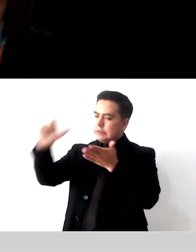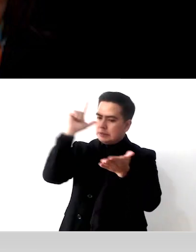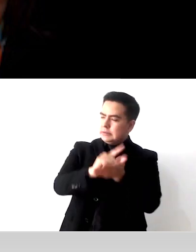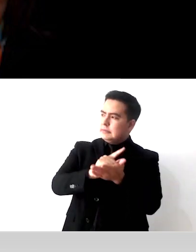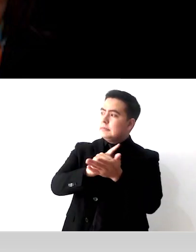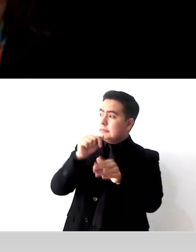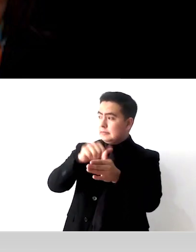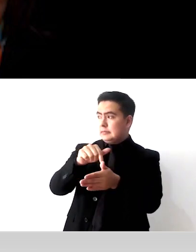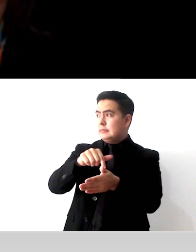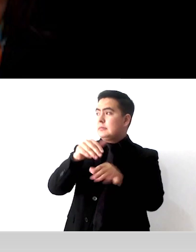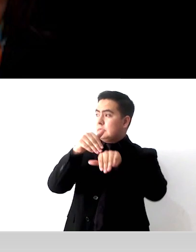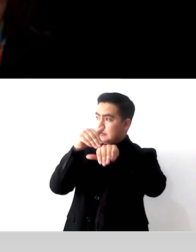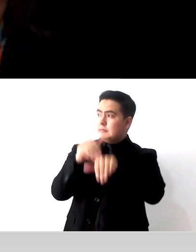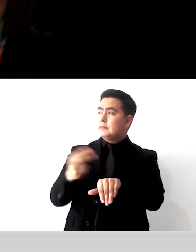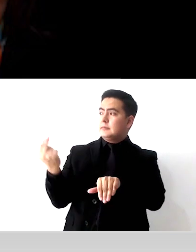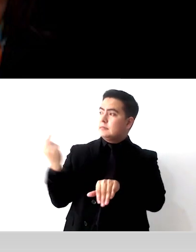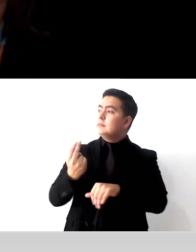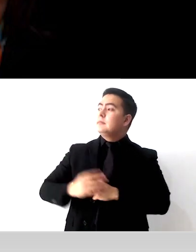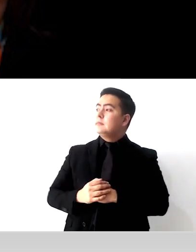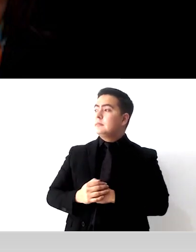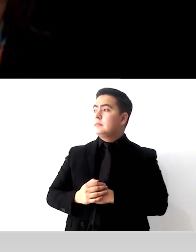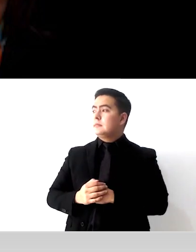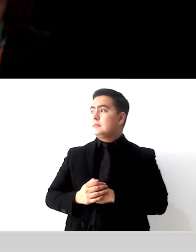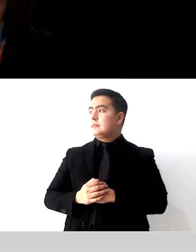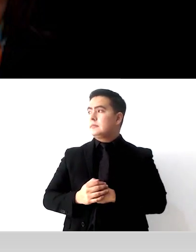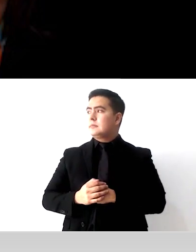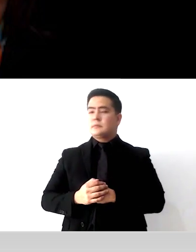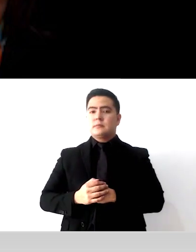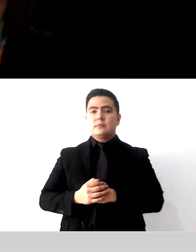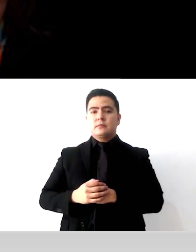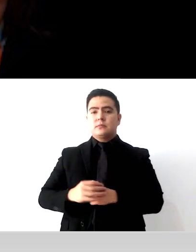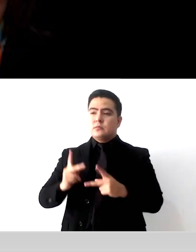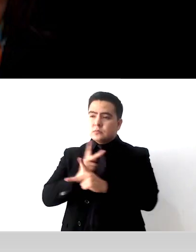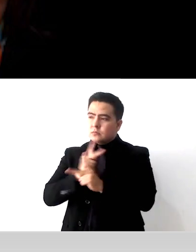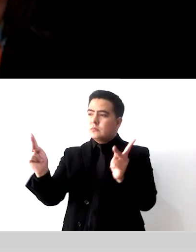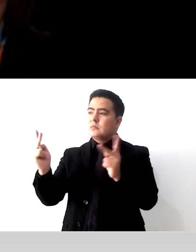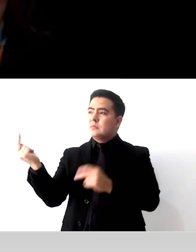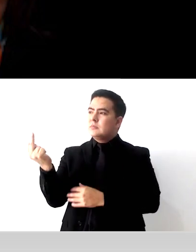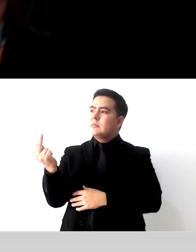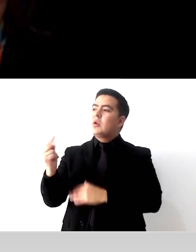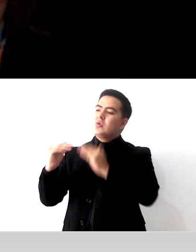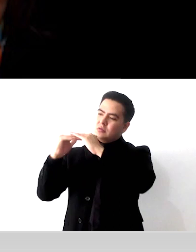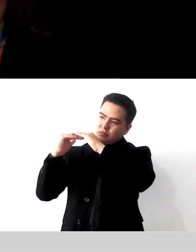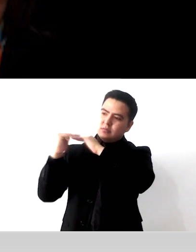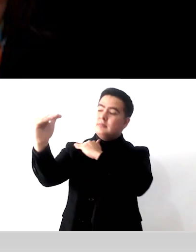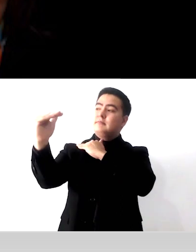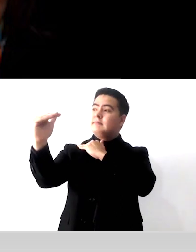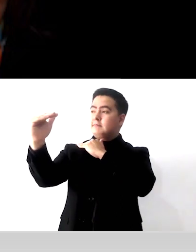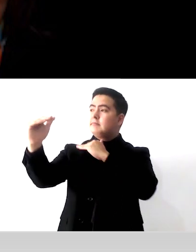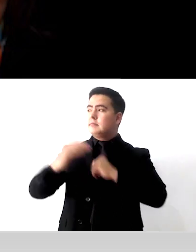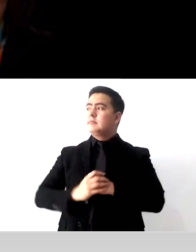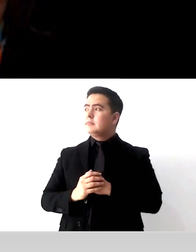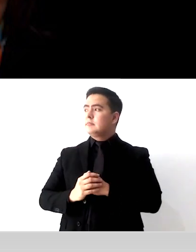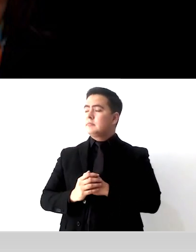federales, a incluir en sus estatutos y en sus documentos básicos una instancia de justicia intrapartidaria, ¿sí?